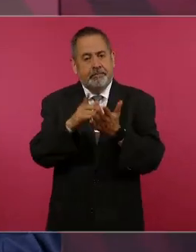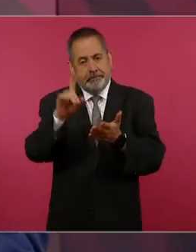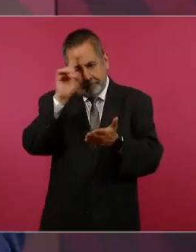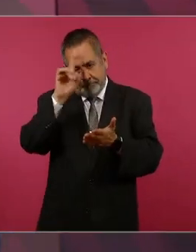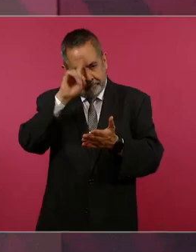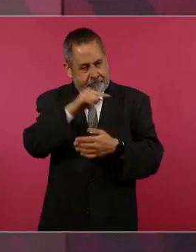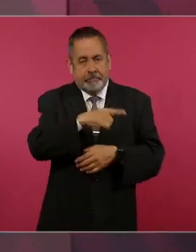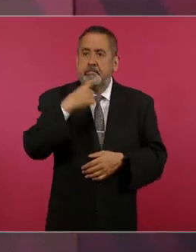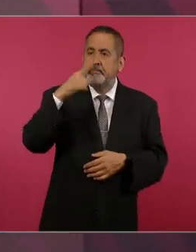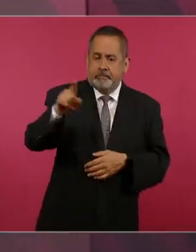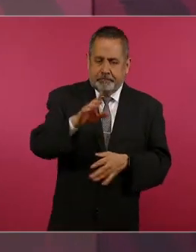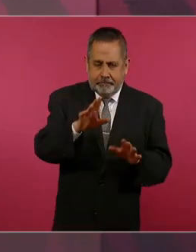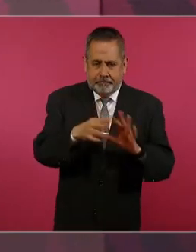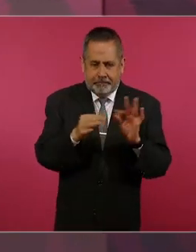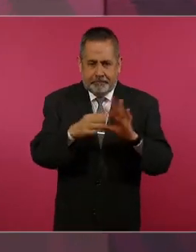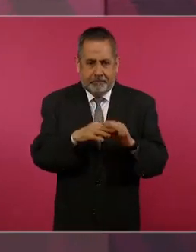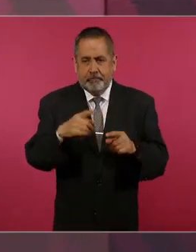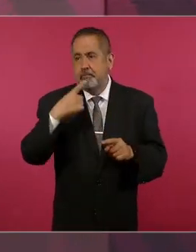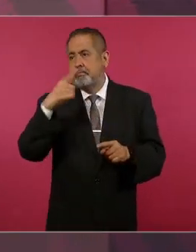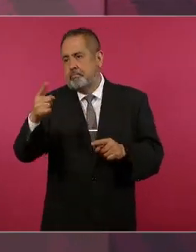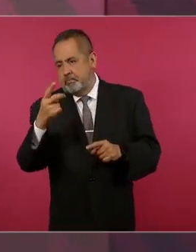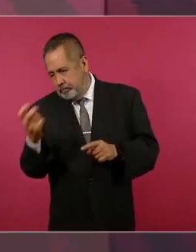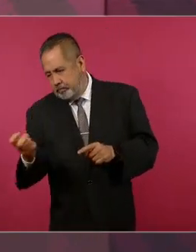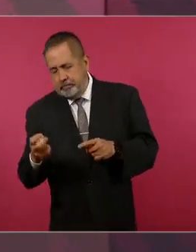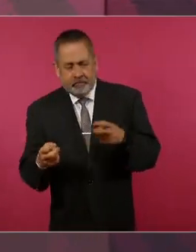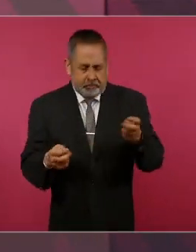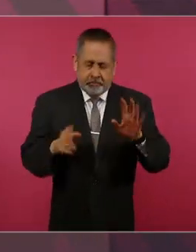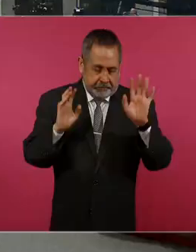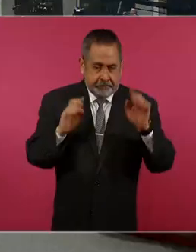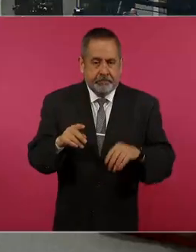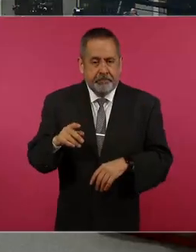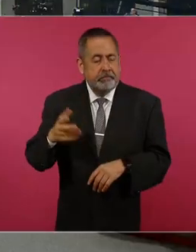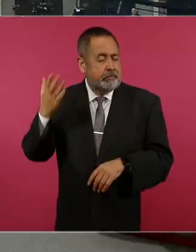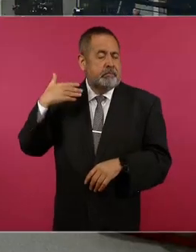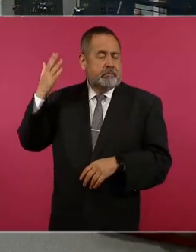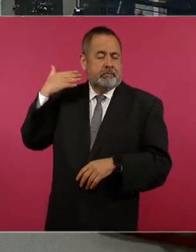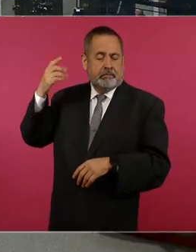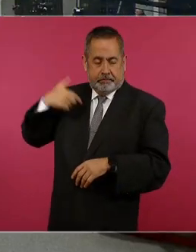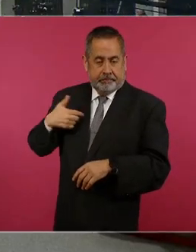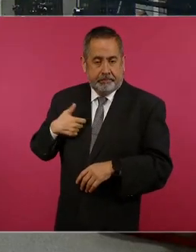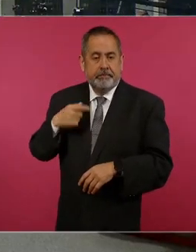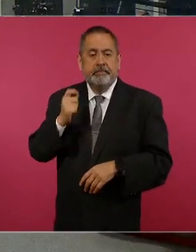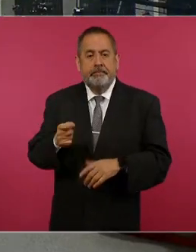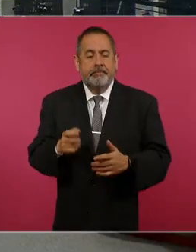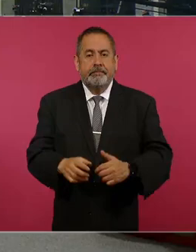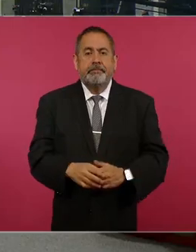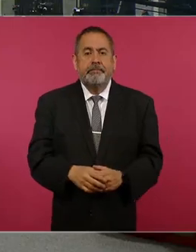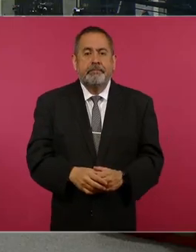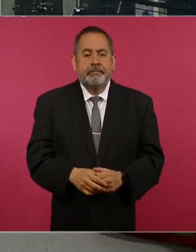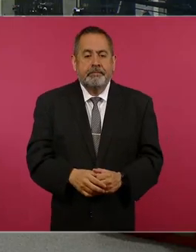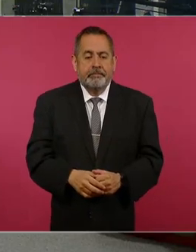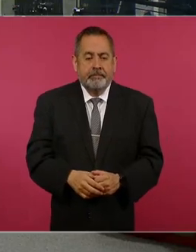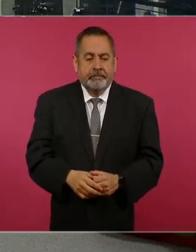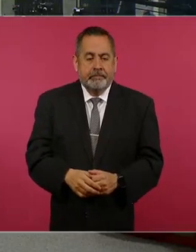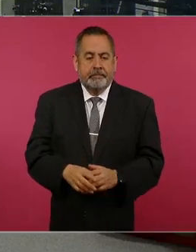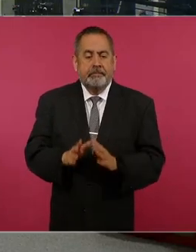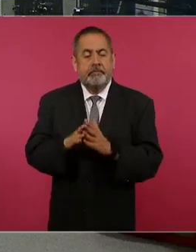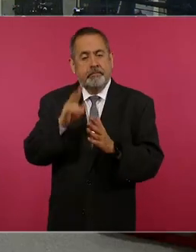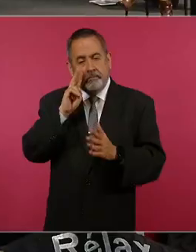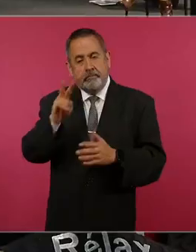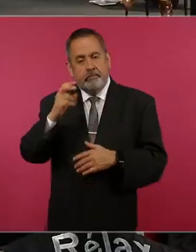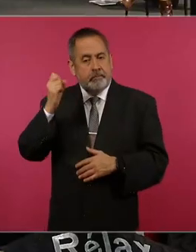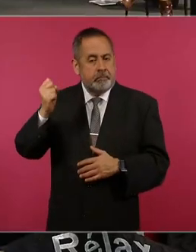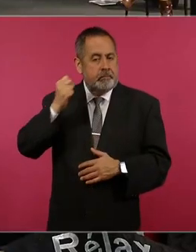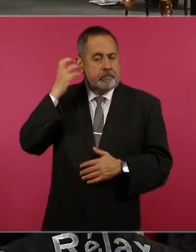denuncian o son denunciados, que vean el discurso